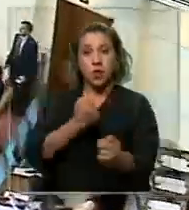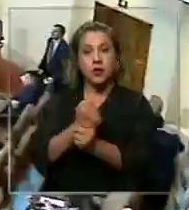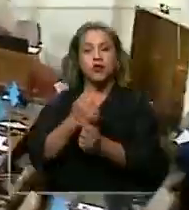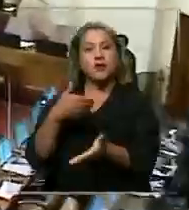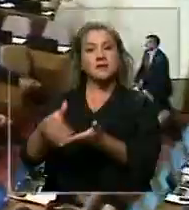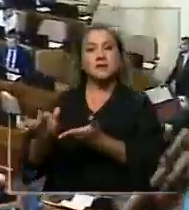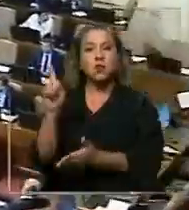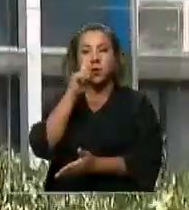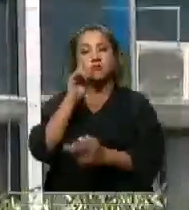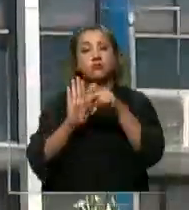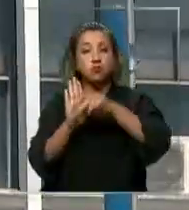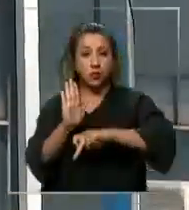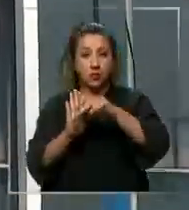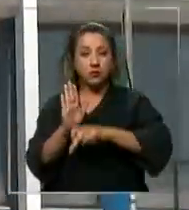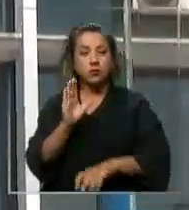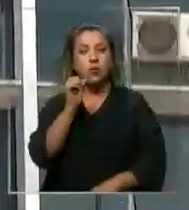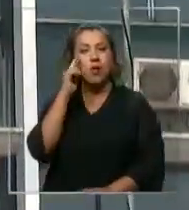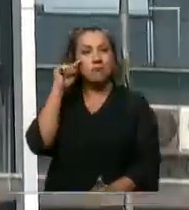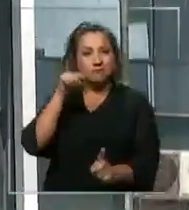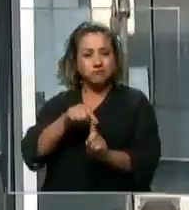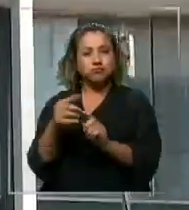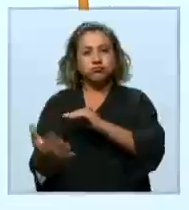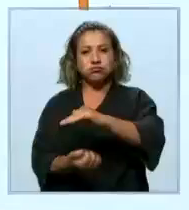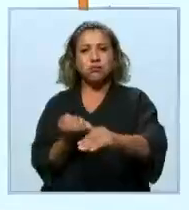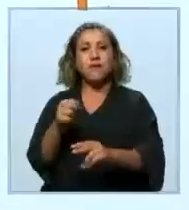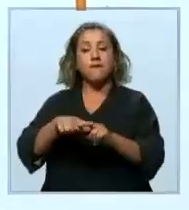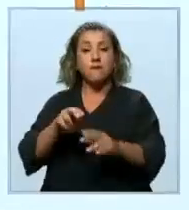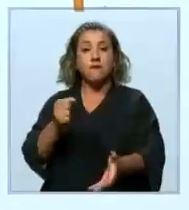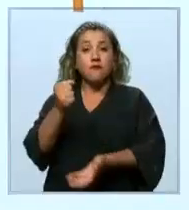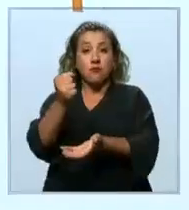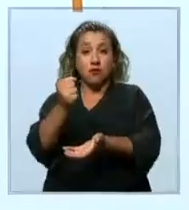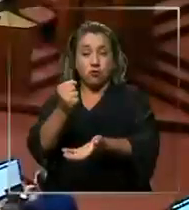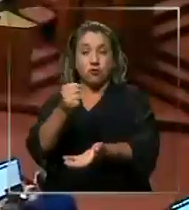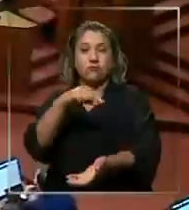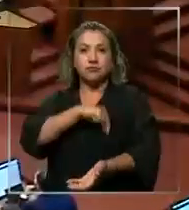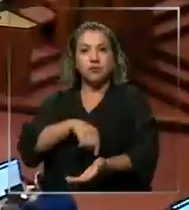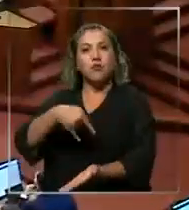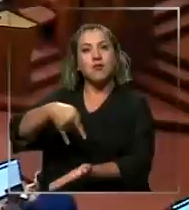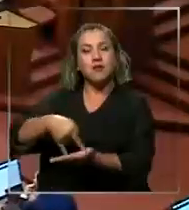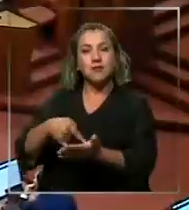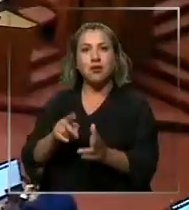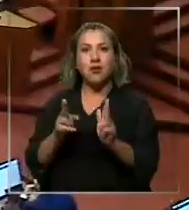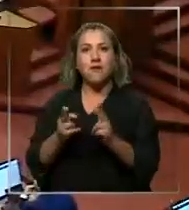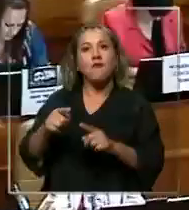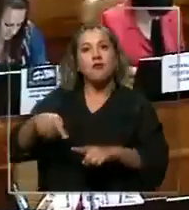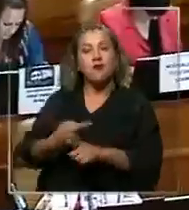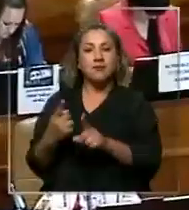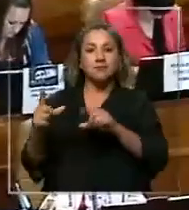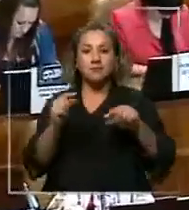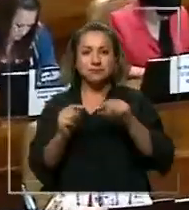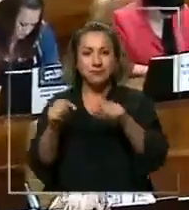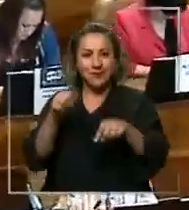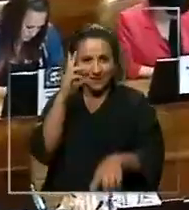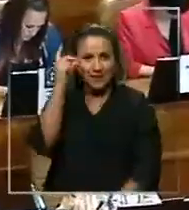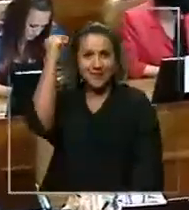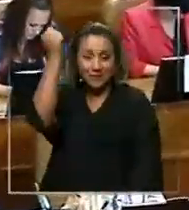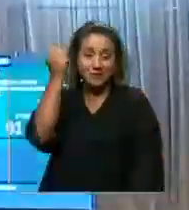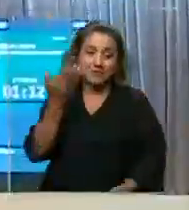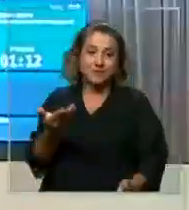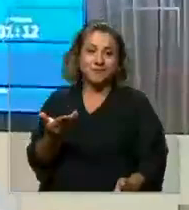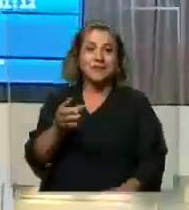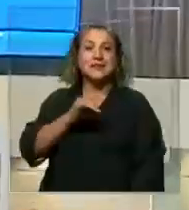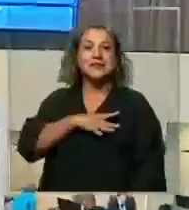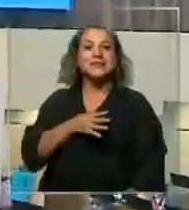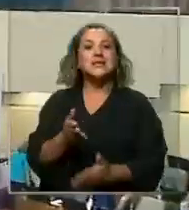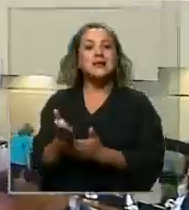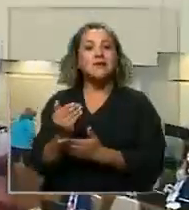rechazo del último proyecto que buscaba el retiro de fondos en el congreso Sería posible volver a discutir esta iniciativa desde